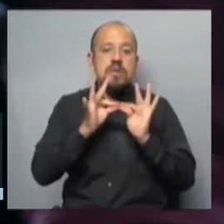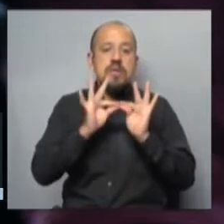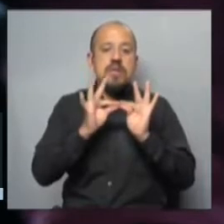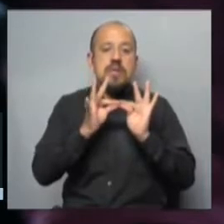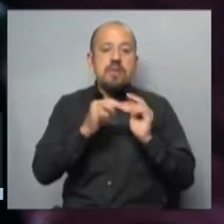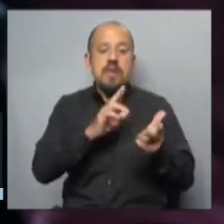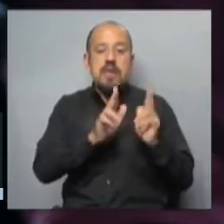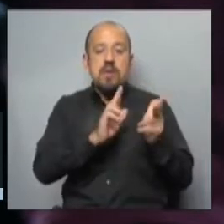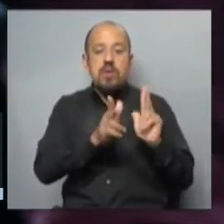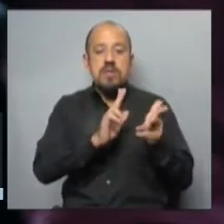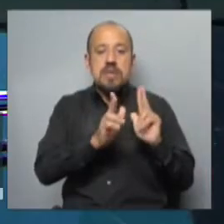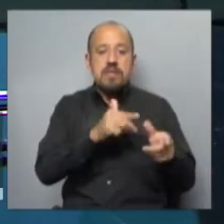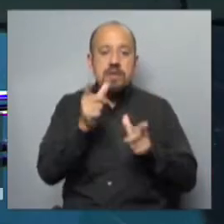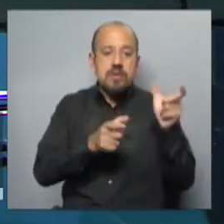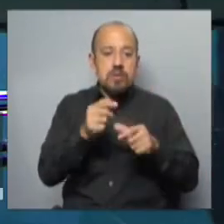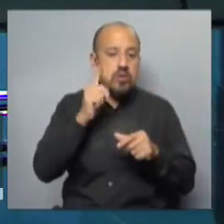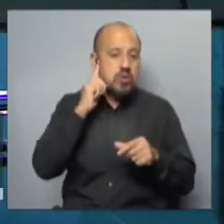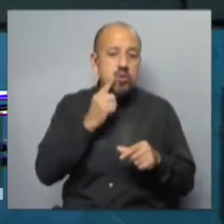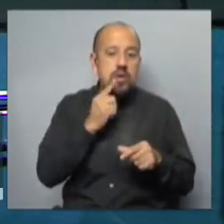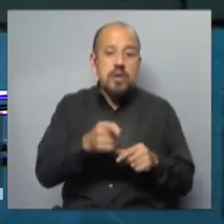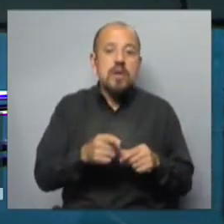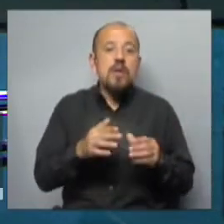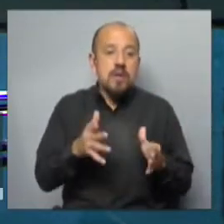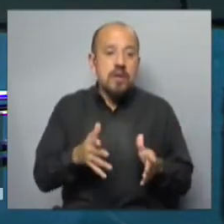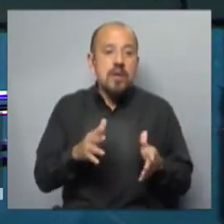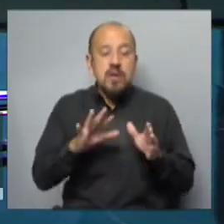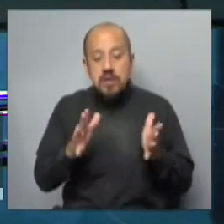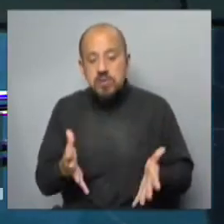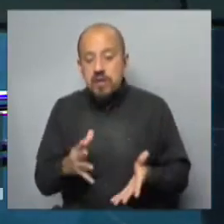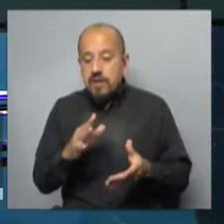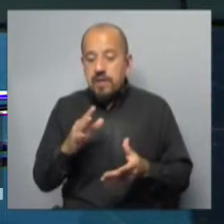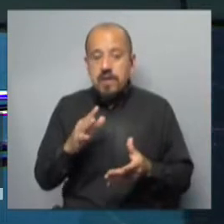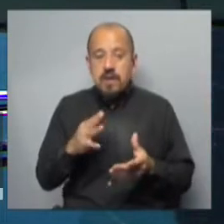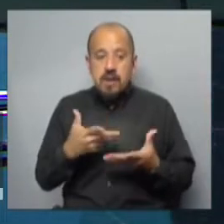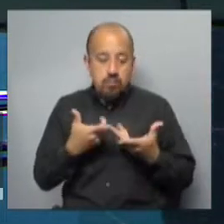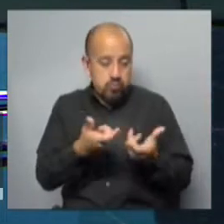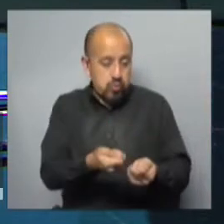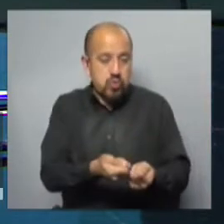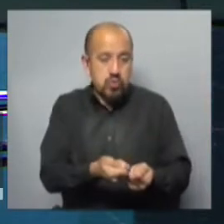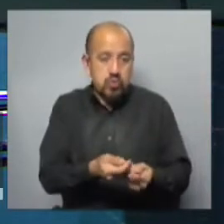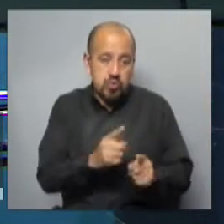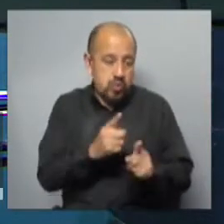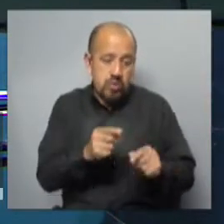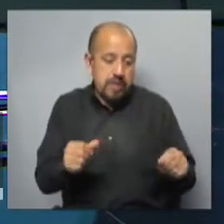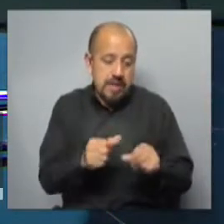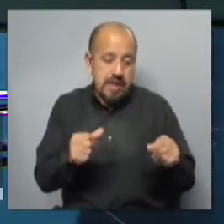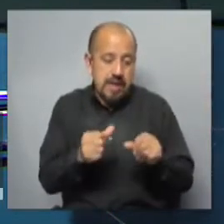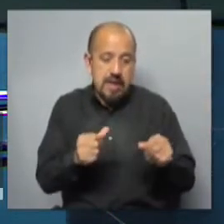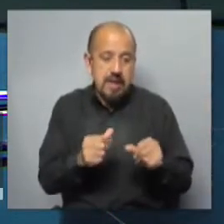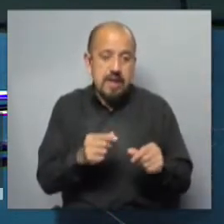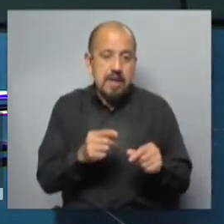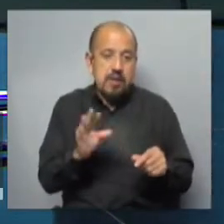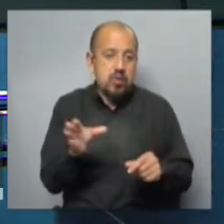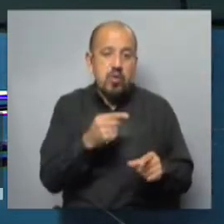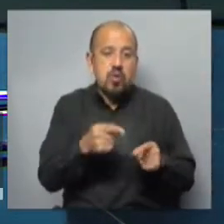para las personas sordas sería una figura de apoyo no para que le haga el le resuelva lo que está